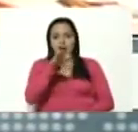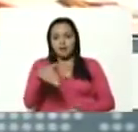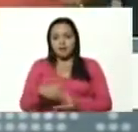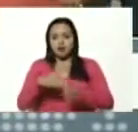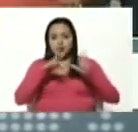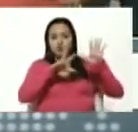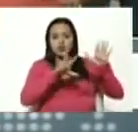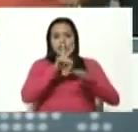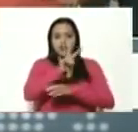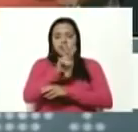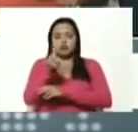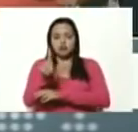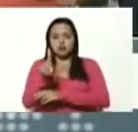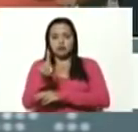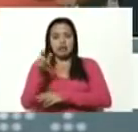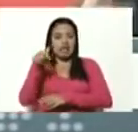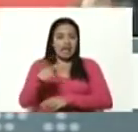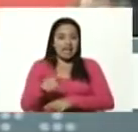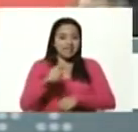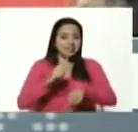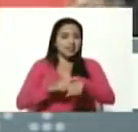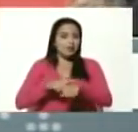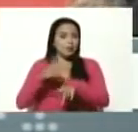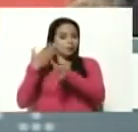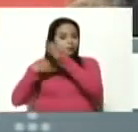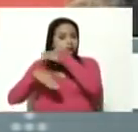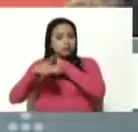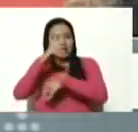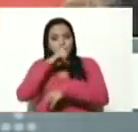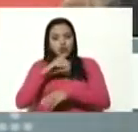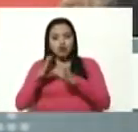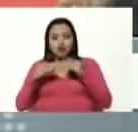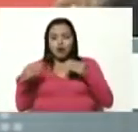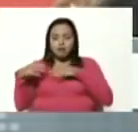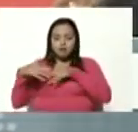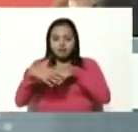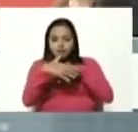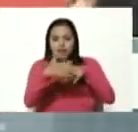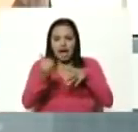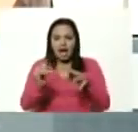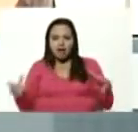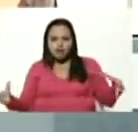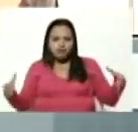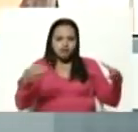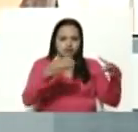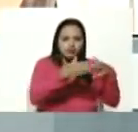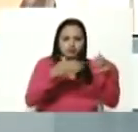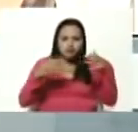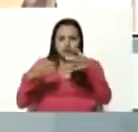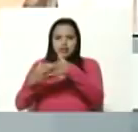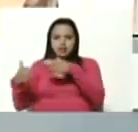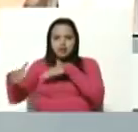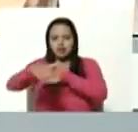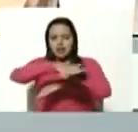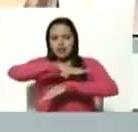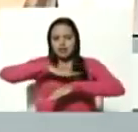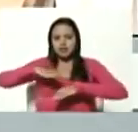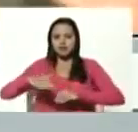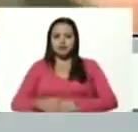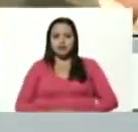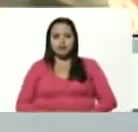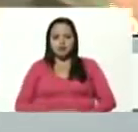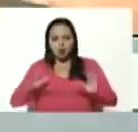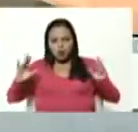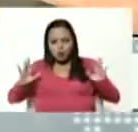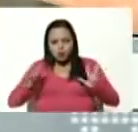1821, ya para esta época todas las tropas iban uniéndose en el occidente, en el llano, todas las tropas